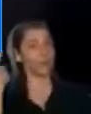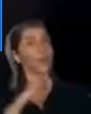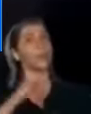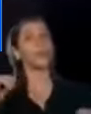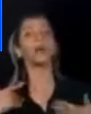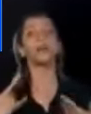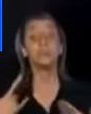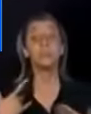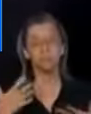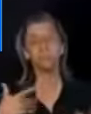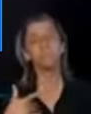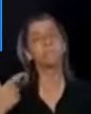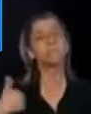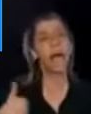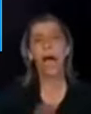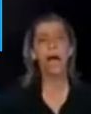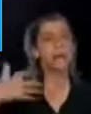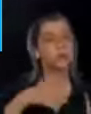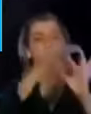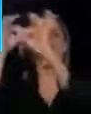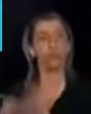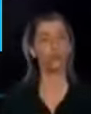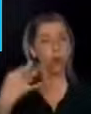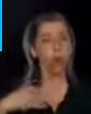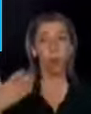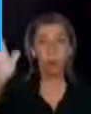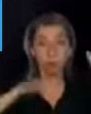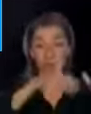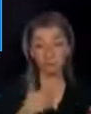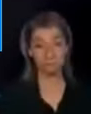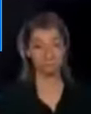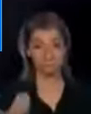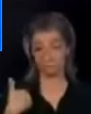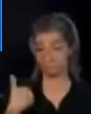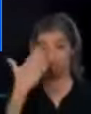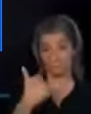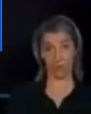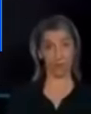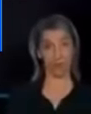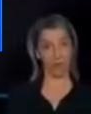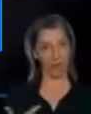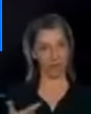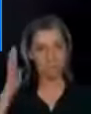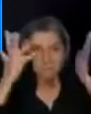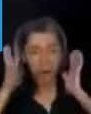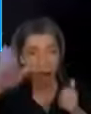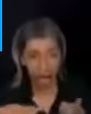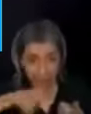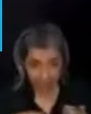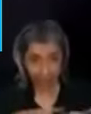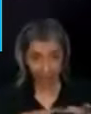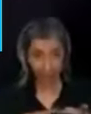yo lo primero que creo es que hay que salir a celebrar que estamos en democracia y